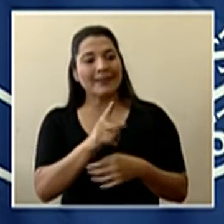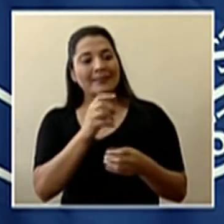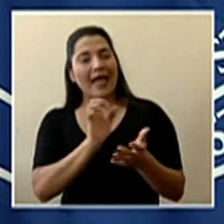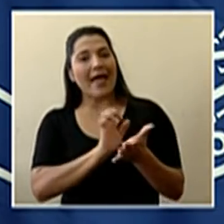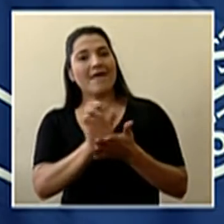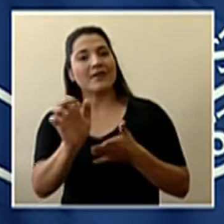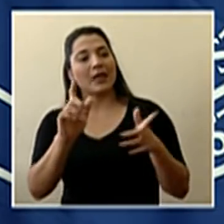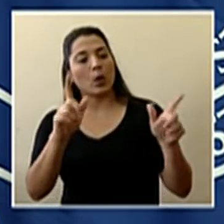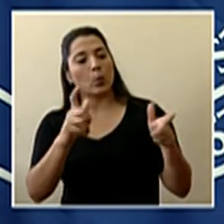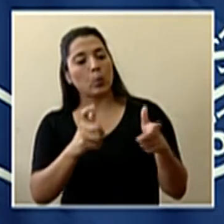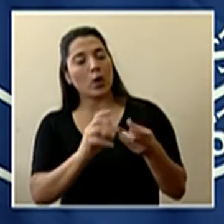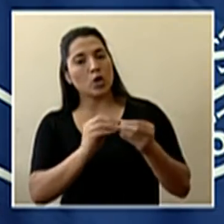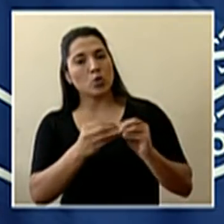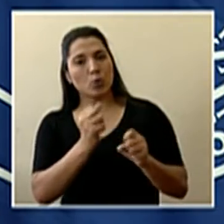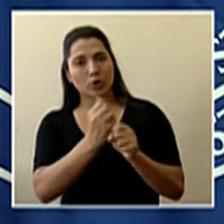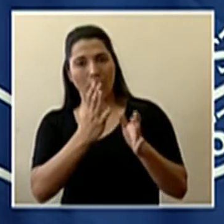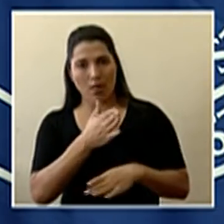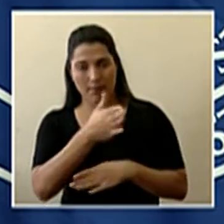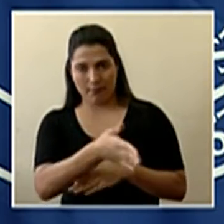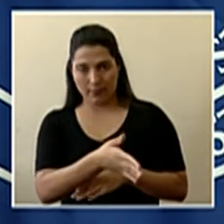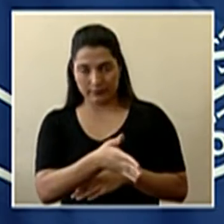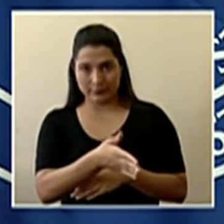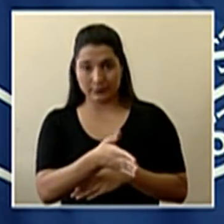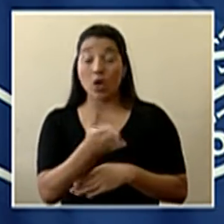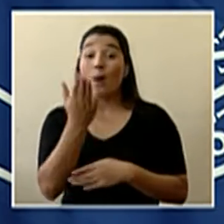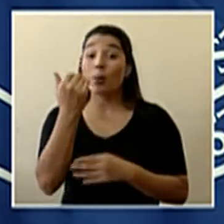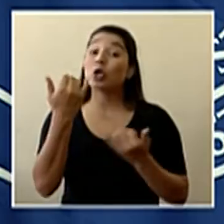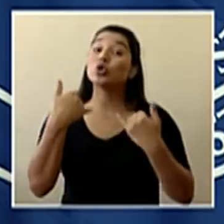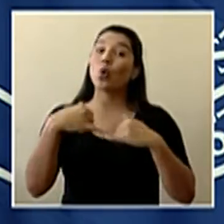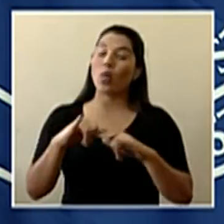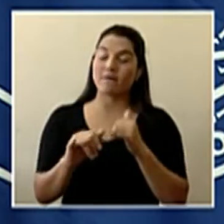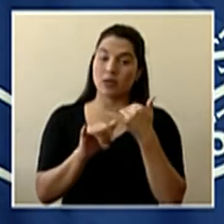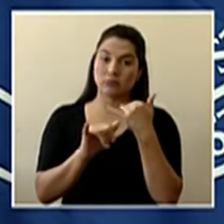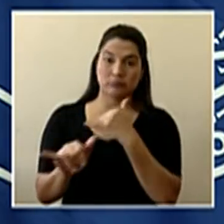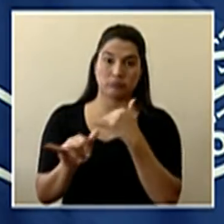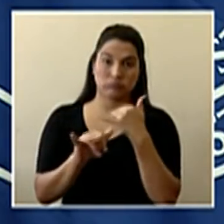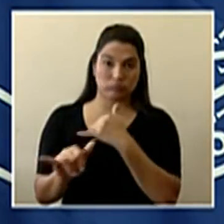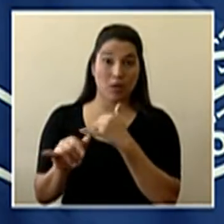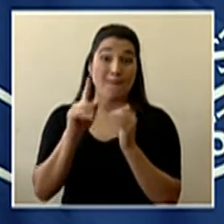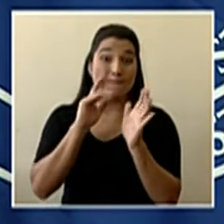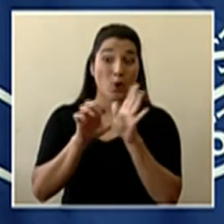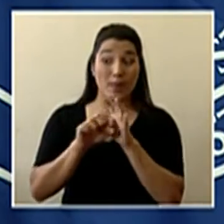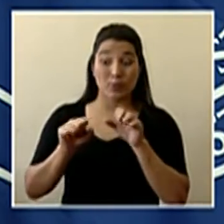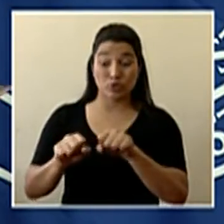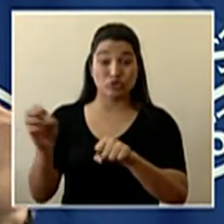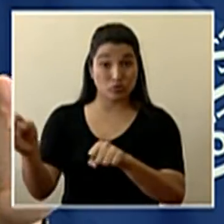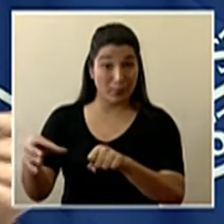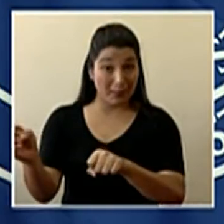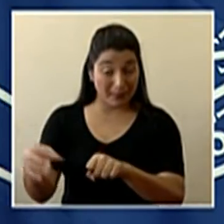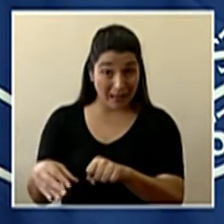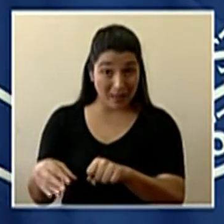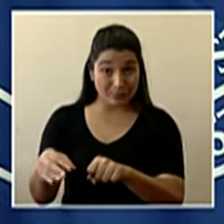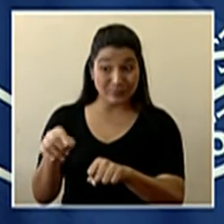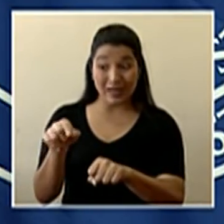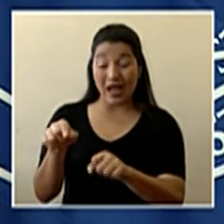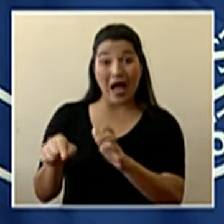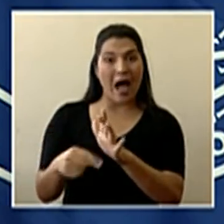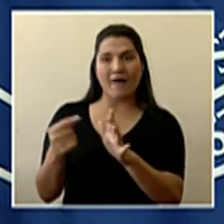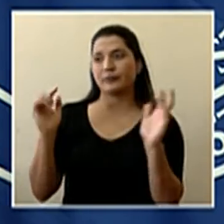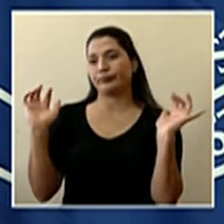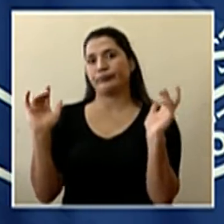las actividades que se están desarrollando. Porque sí me siguen llegando denuncias de, por ejemplo, supermercados que en algún momento están con un